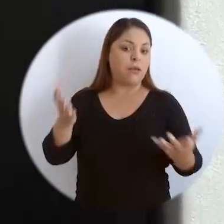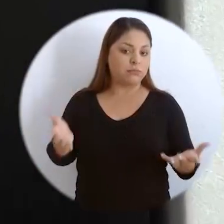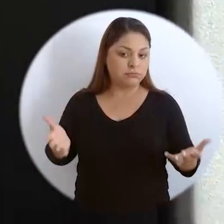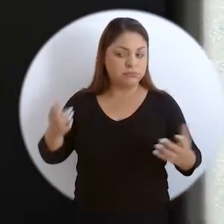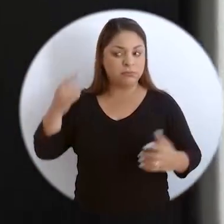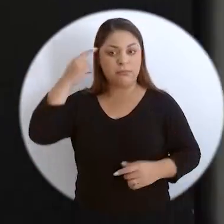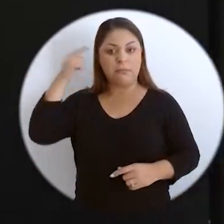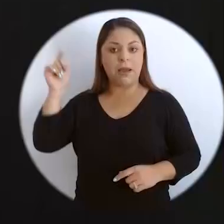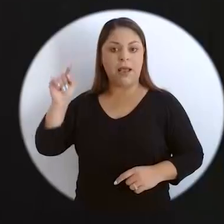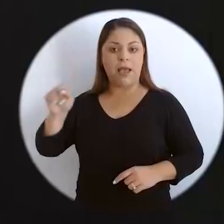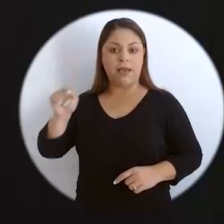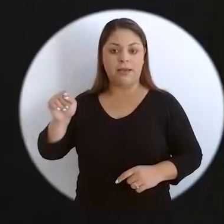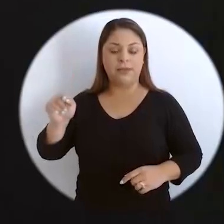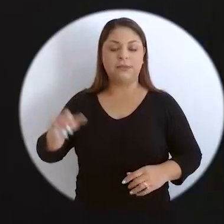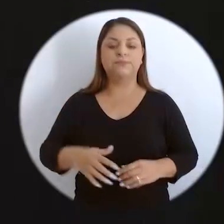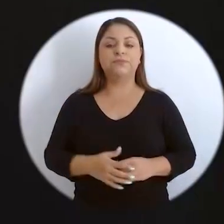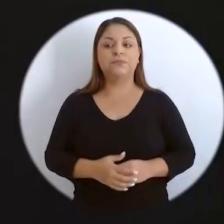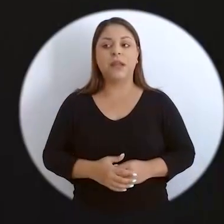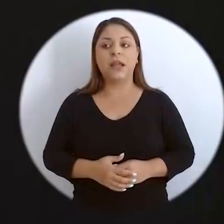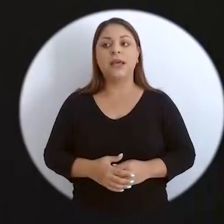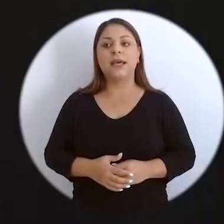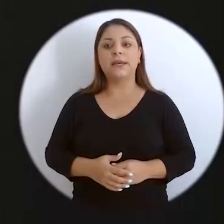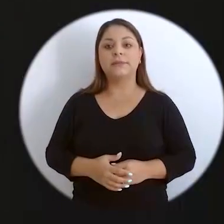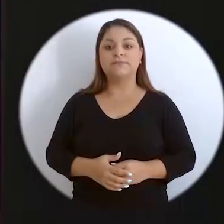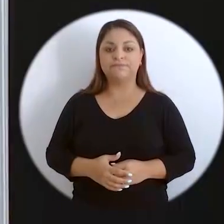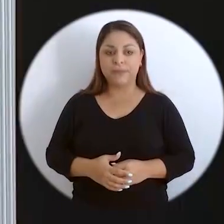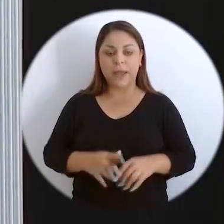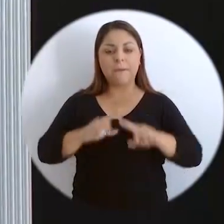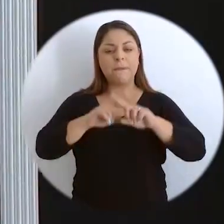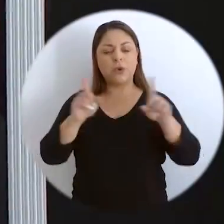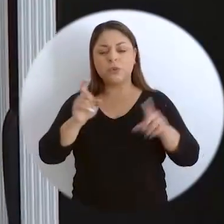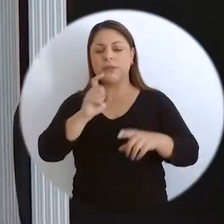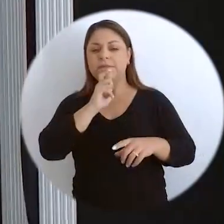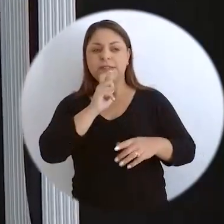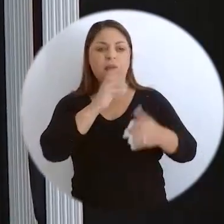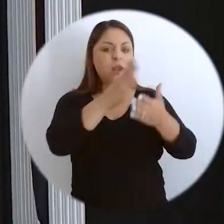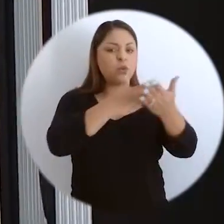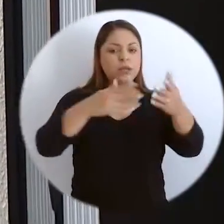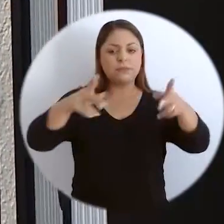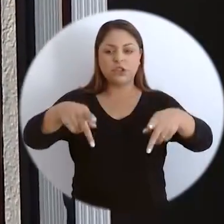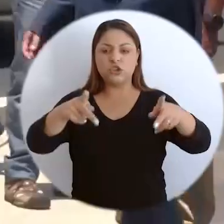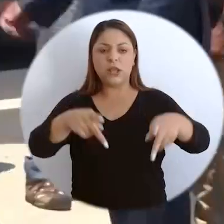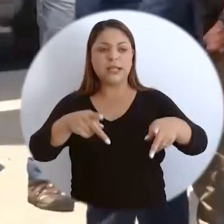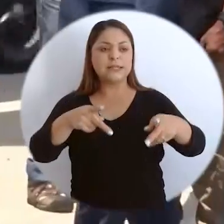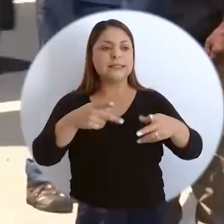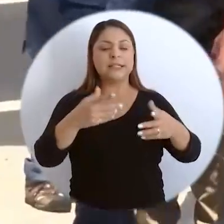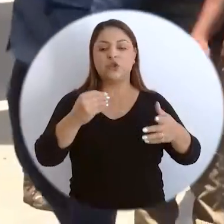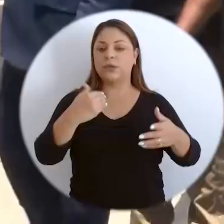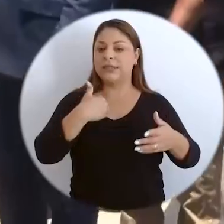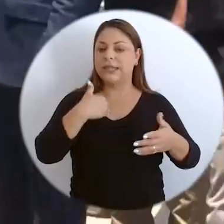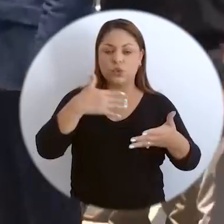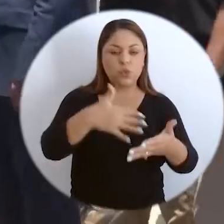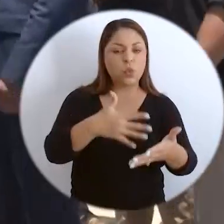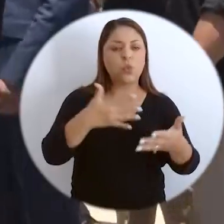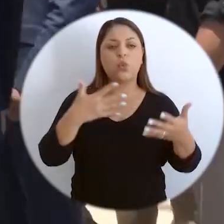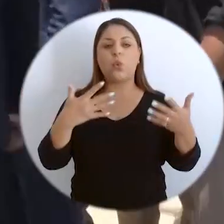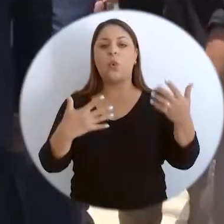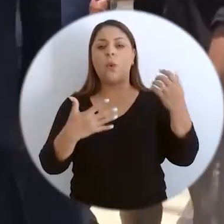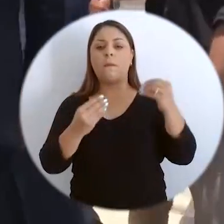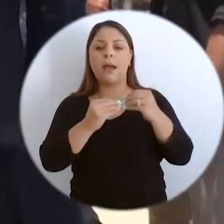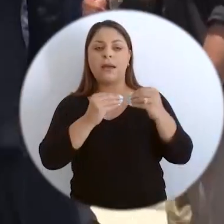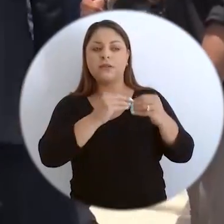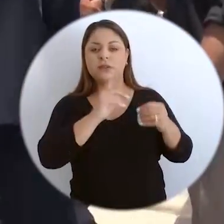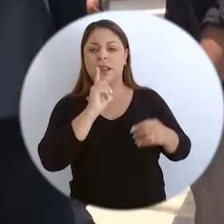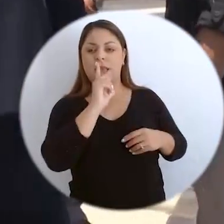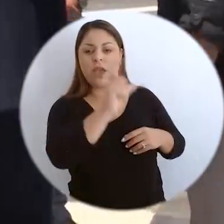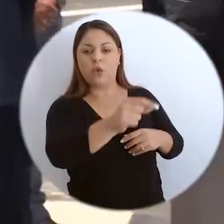hace muchísimos años. Él ha sabido, pues, enfrentársele y creo que eso le ha dado también, pues, un poco de popularidad, sobre